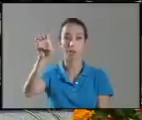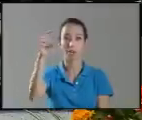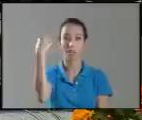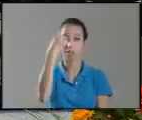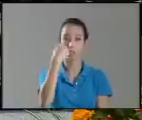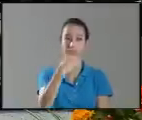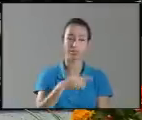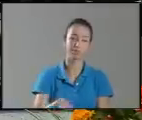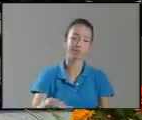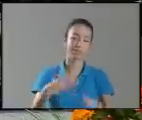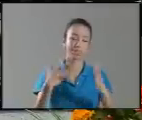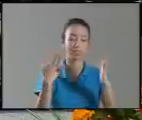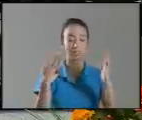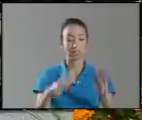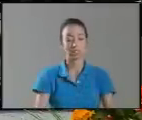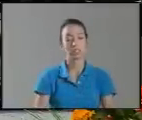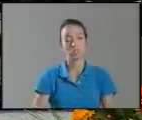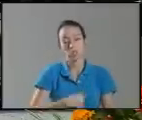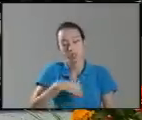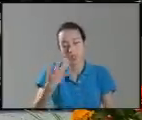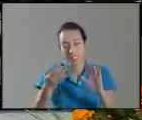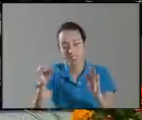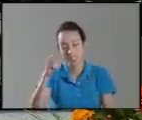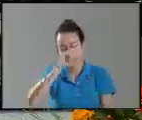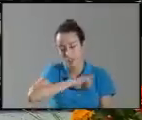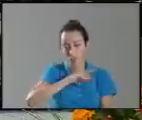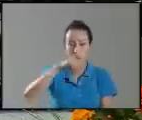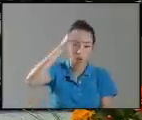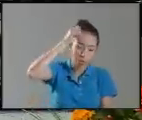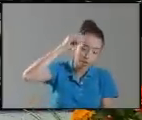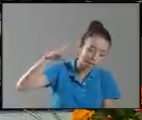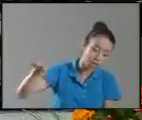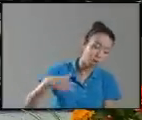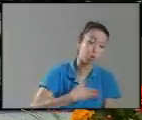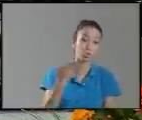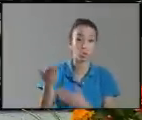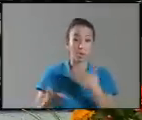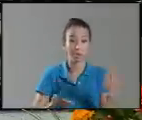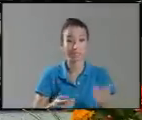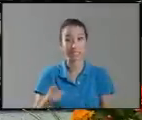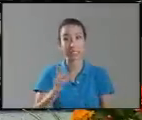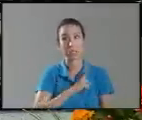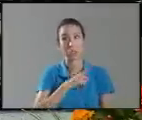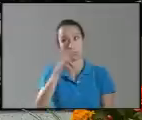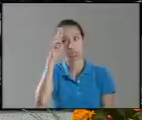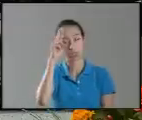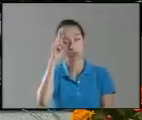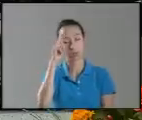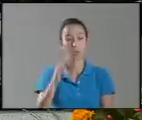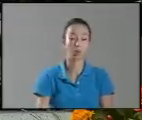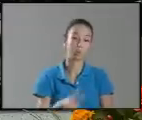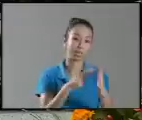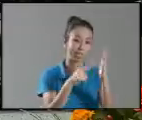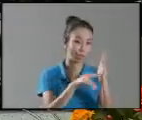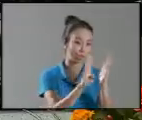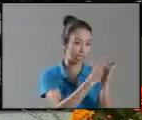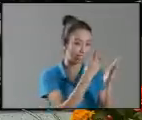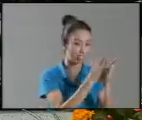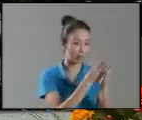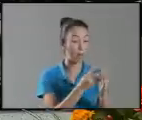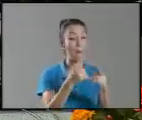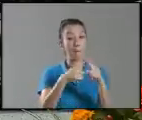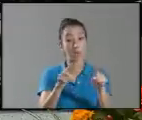Yo me recuerdo que también había un poema, aunque ahora parece que estoy olvidando ya los poemas, solo se me quedaron los versos